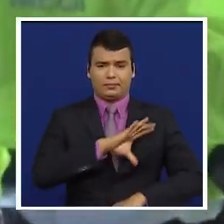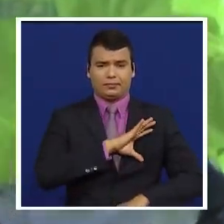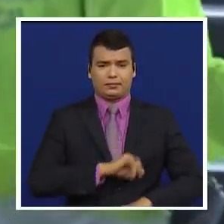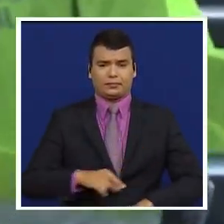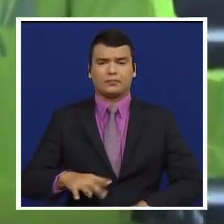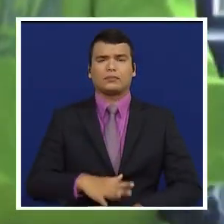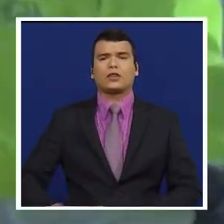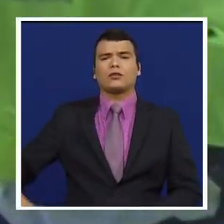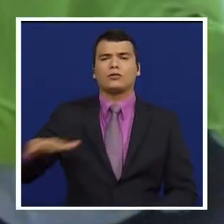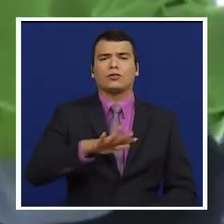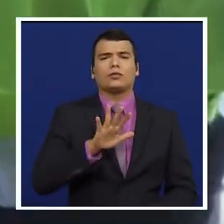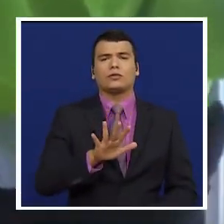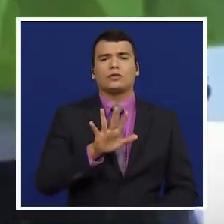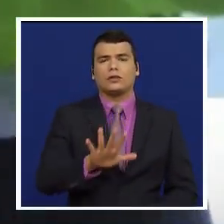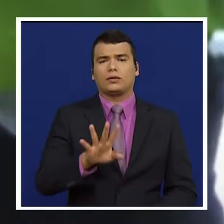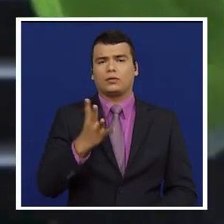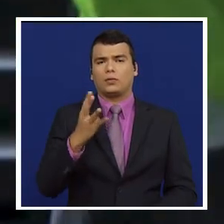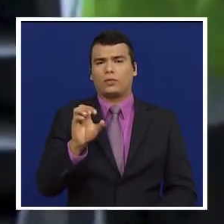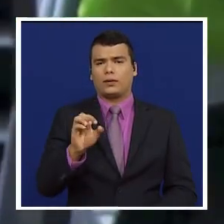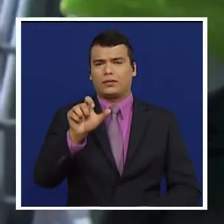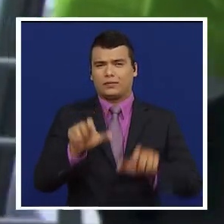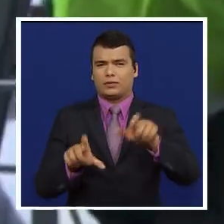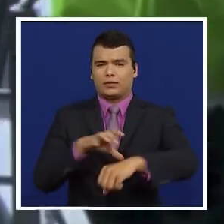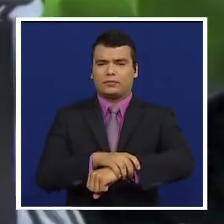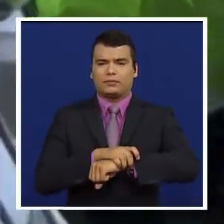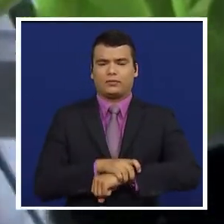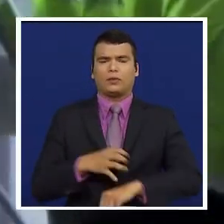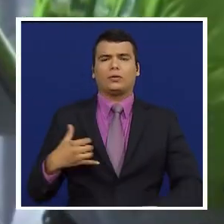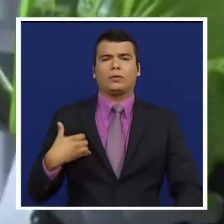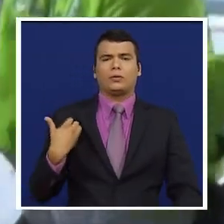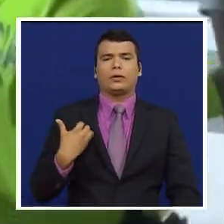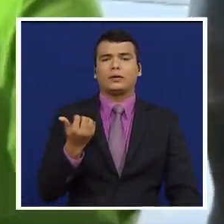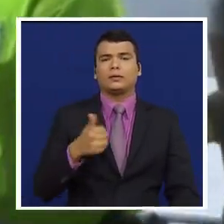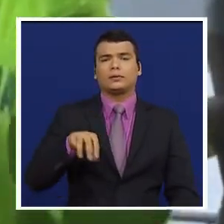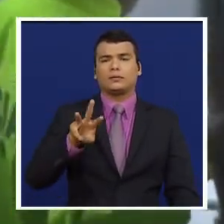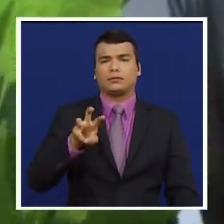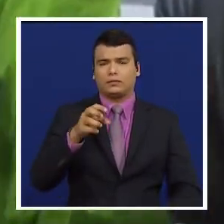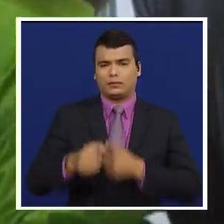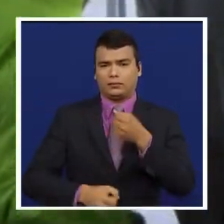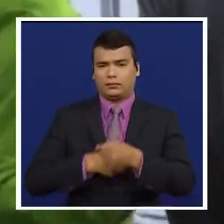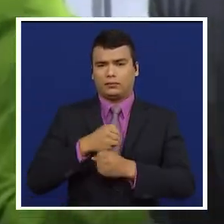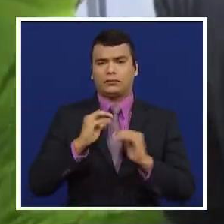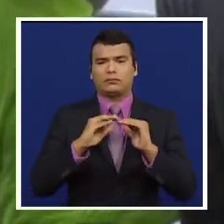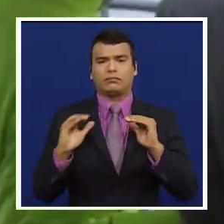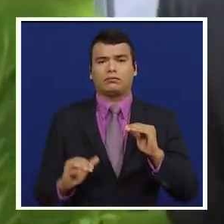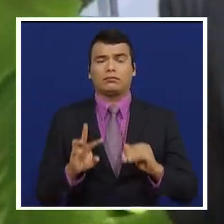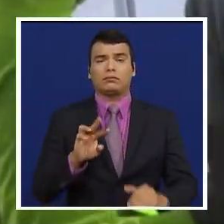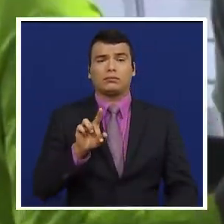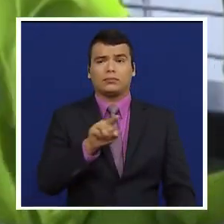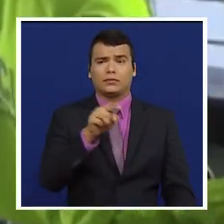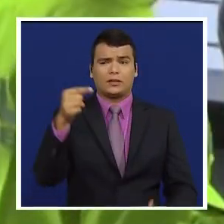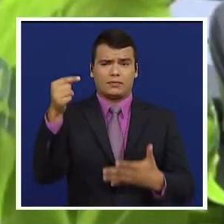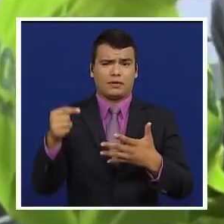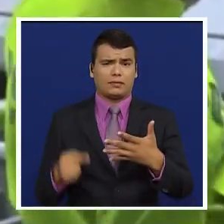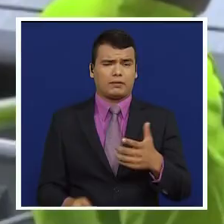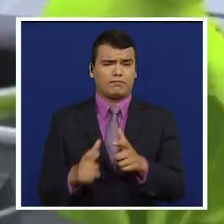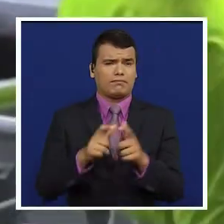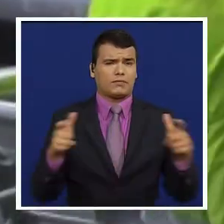Cali, 540 aprehensiones son de menores de edad, 21 de ellos señalados de decenas de homicidios.